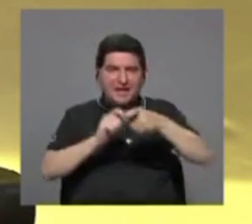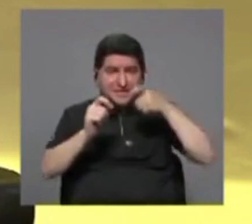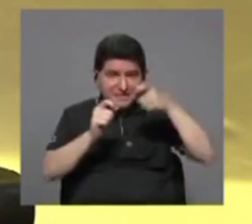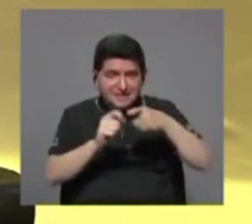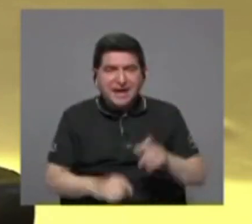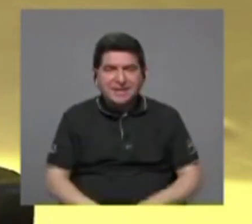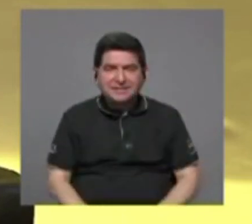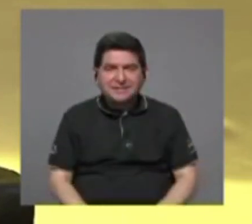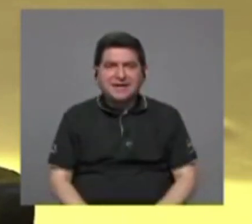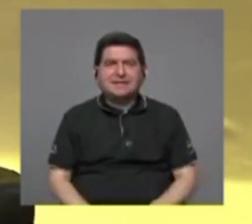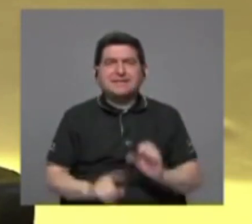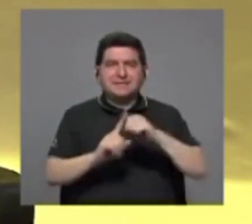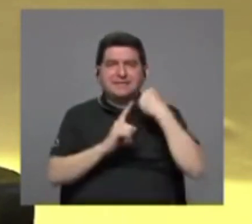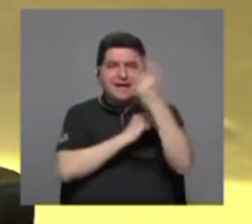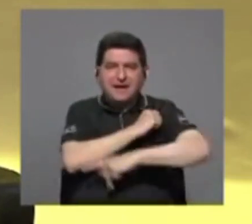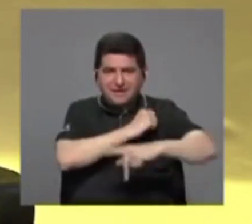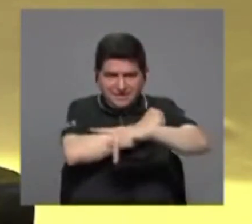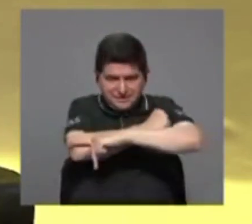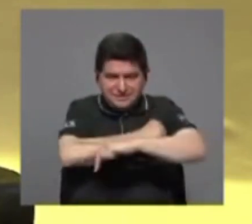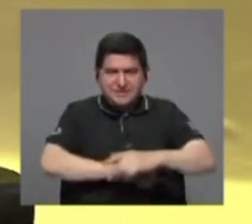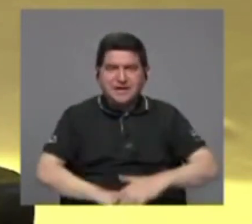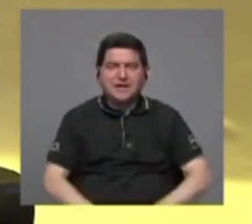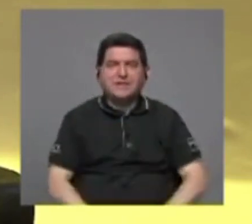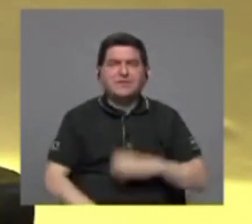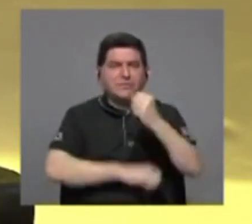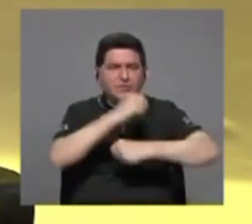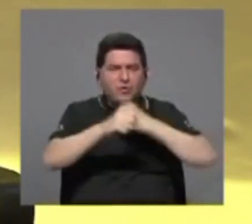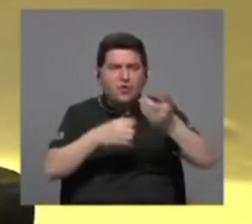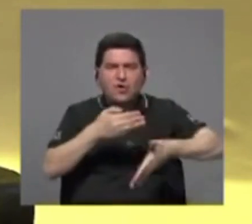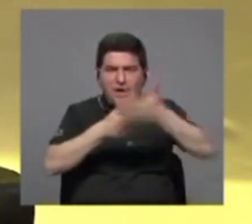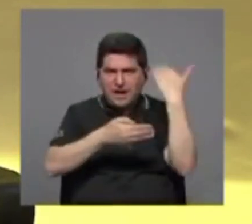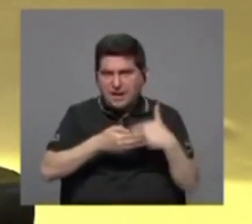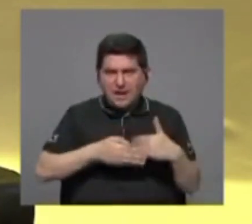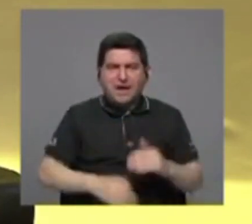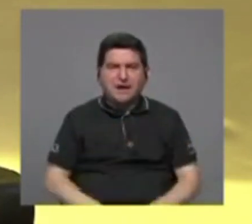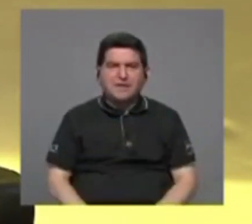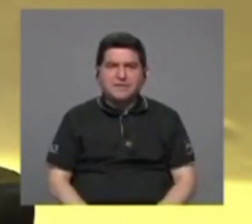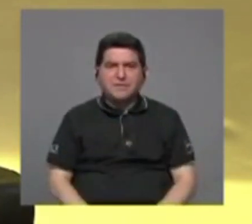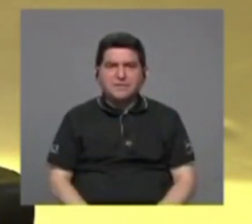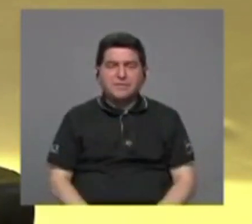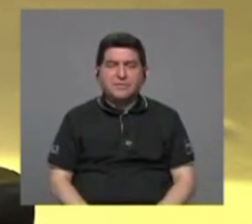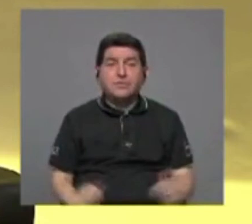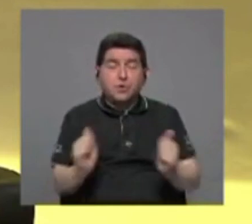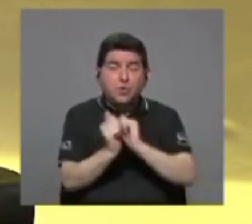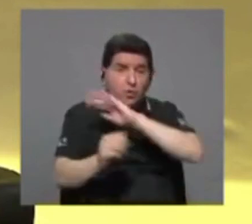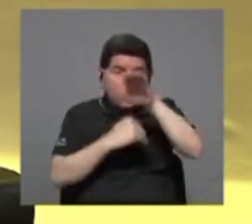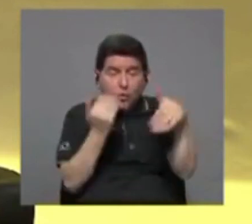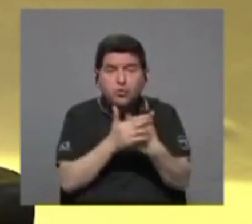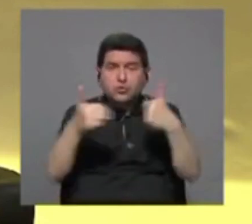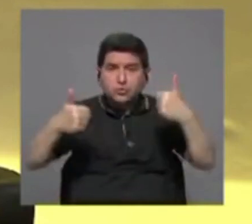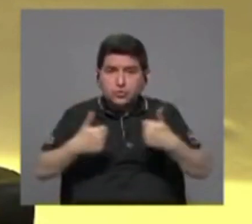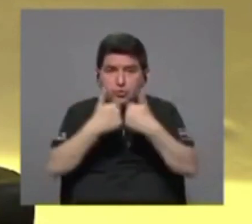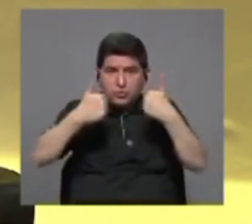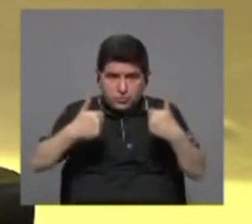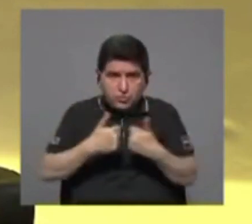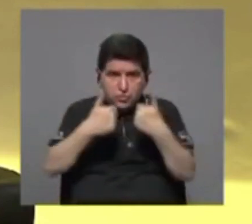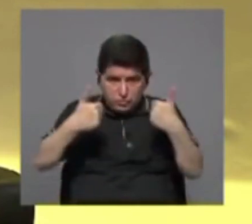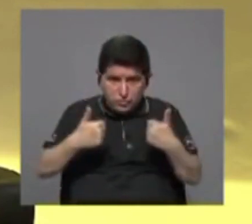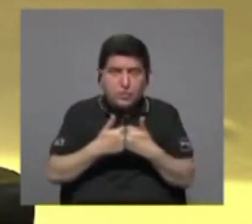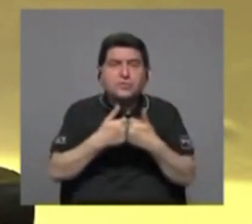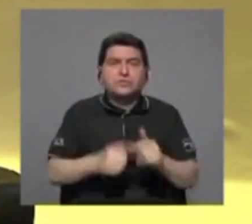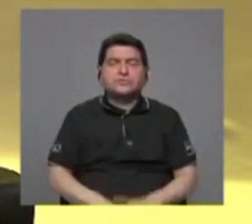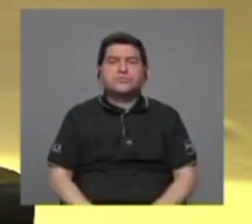del Estado siempre, el año pasado salió con todos los retos de